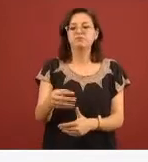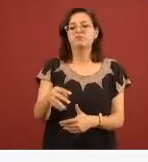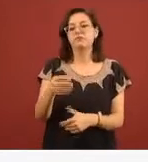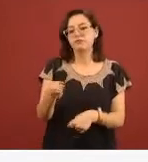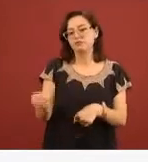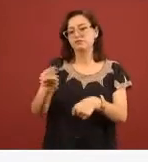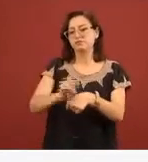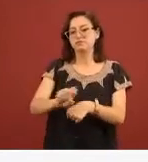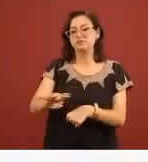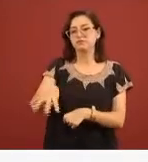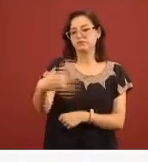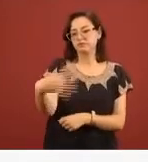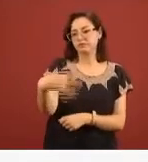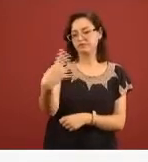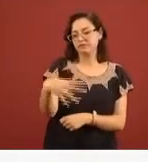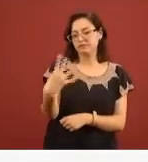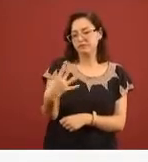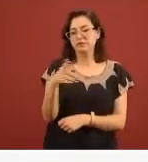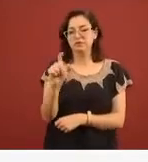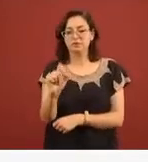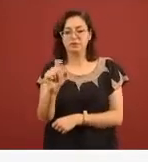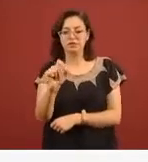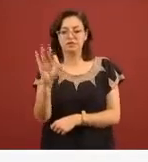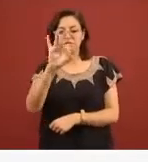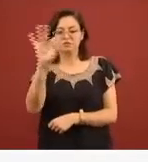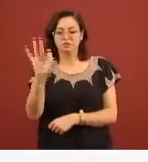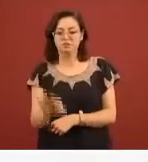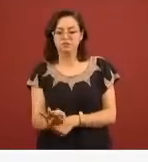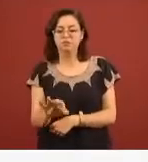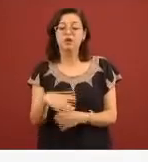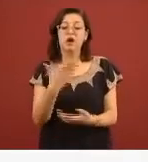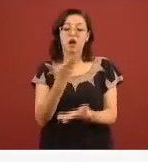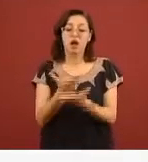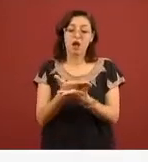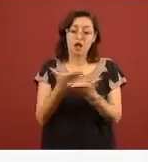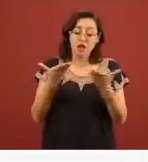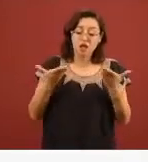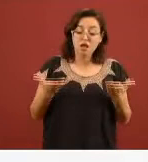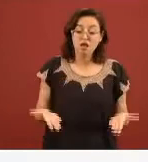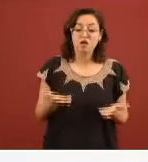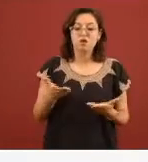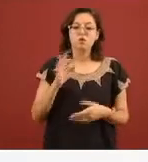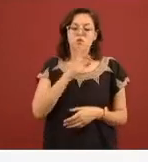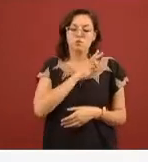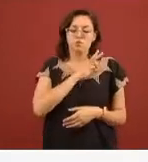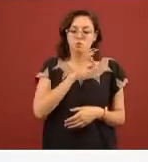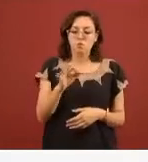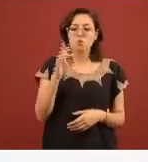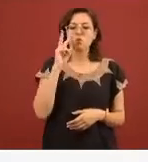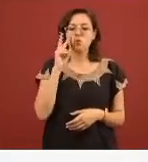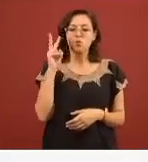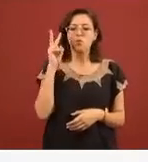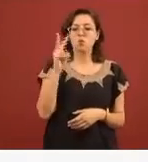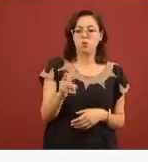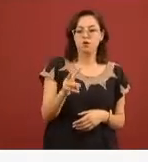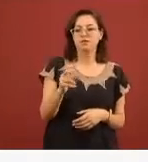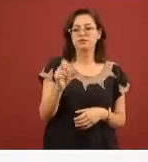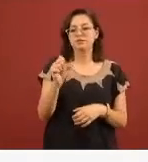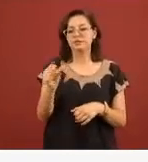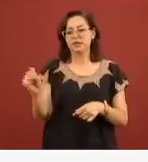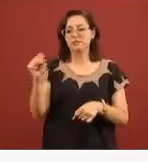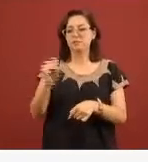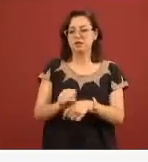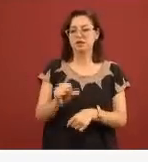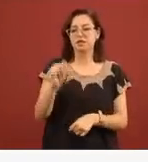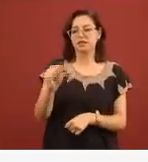semana 14, que decíamos estaba alrededor del 20%, y bueno, ahora aparece ya la señal o el indicador de la semana